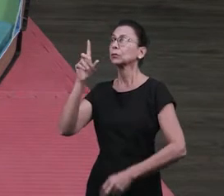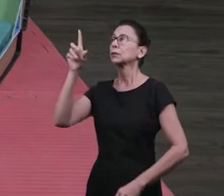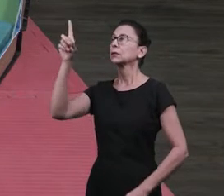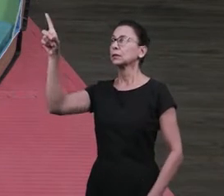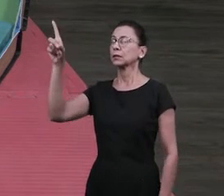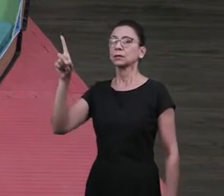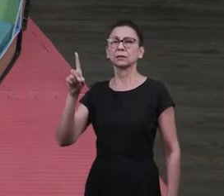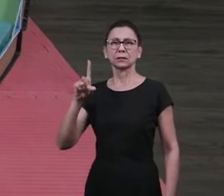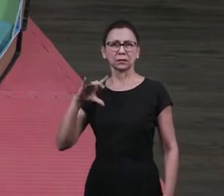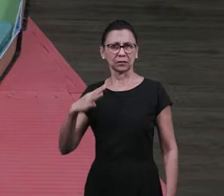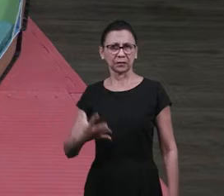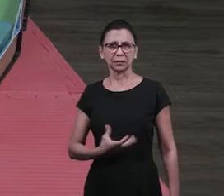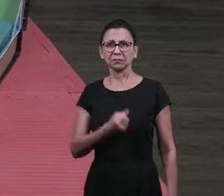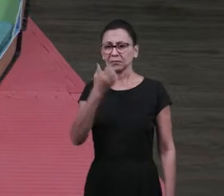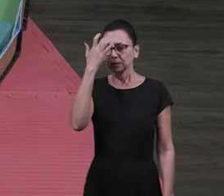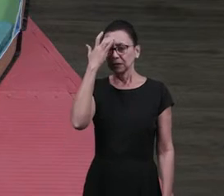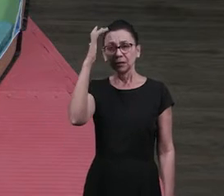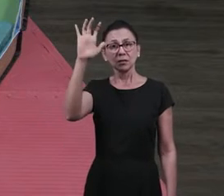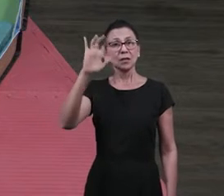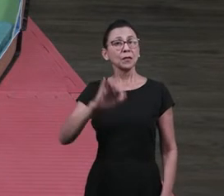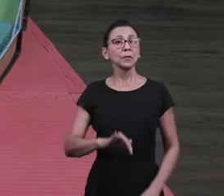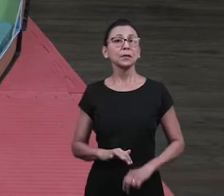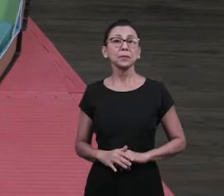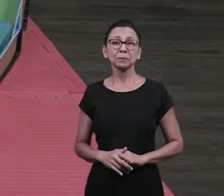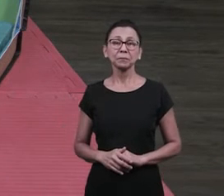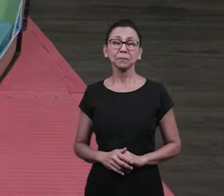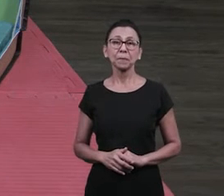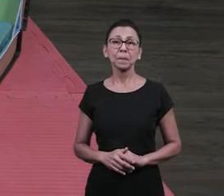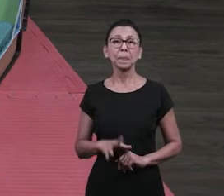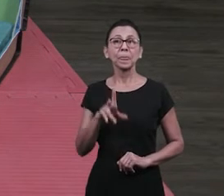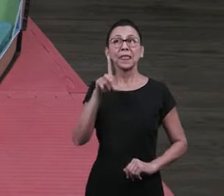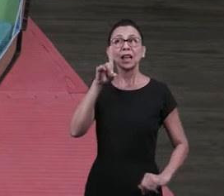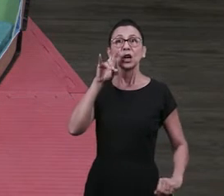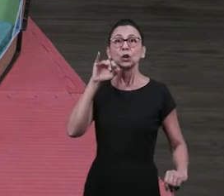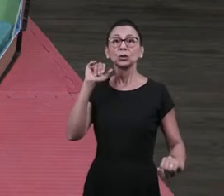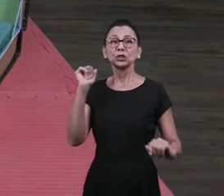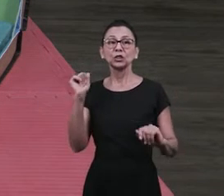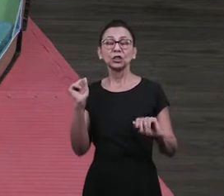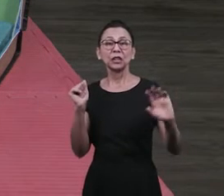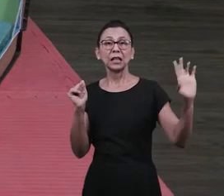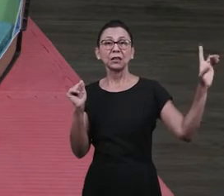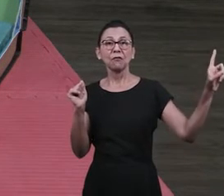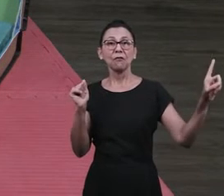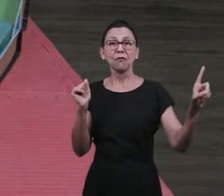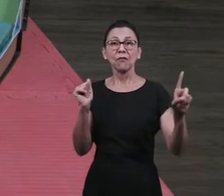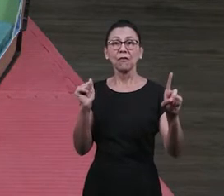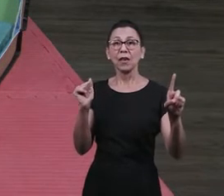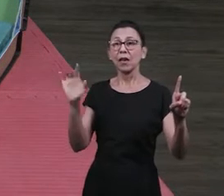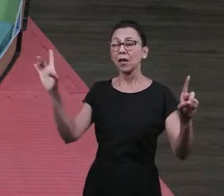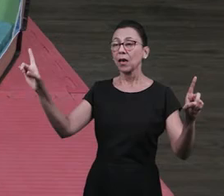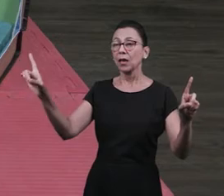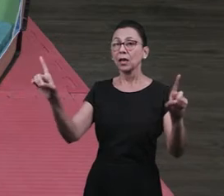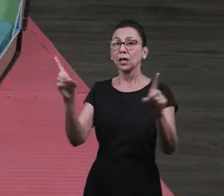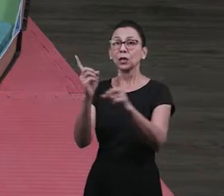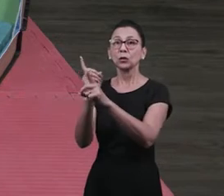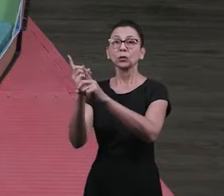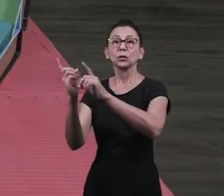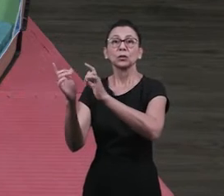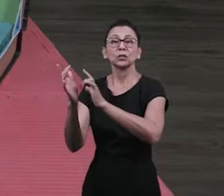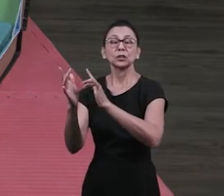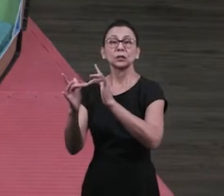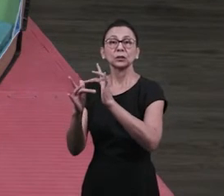la salvación. Y un día él fue a encontrarse con Jesús. En una noche él buscó a Jesús